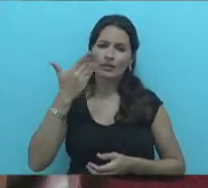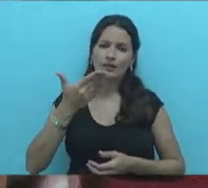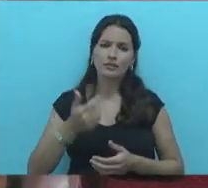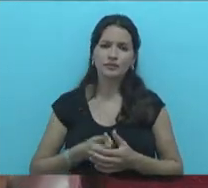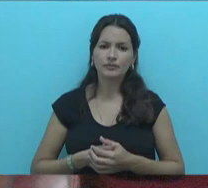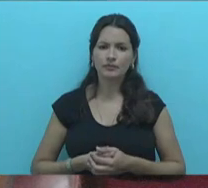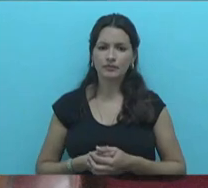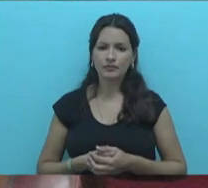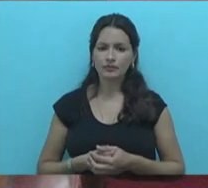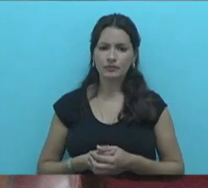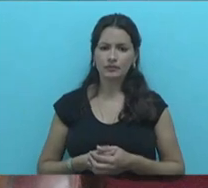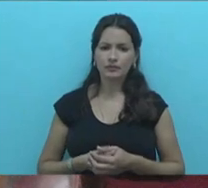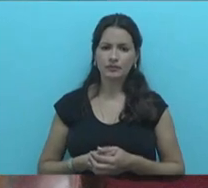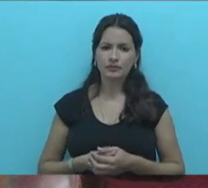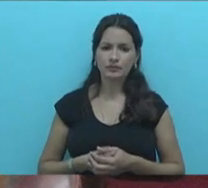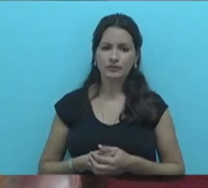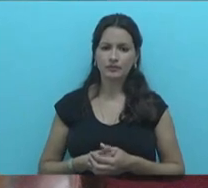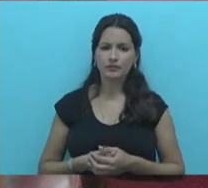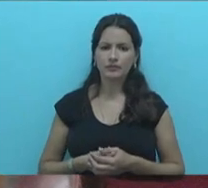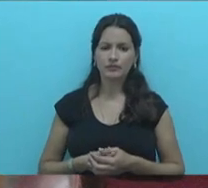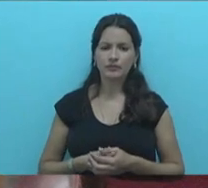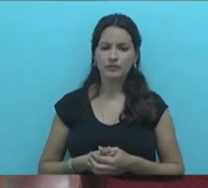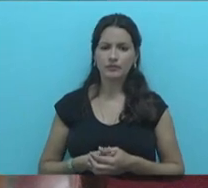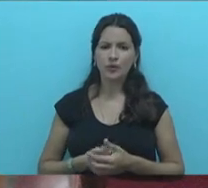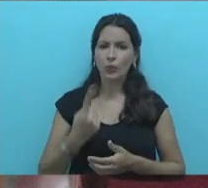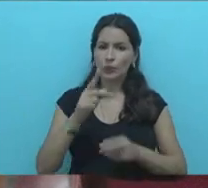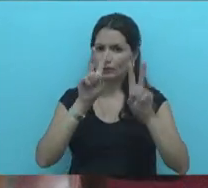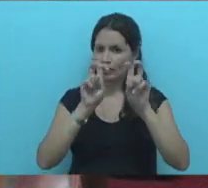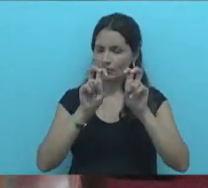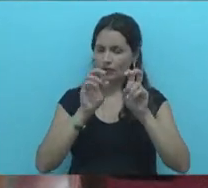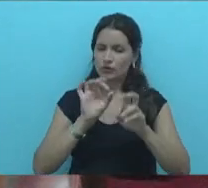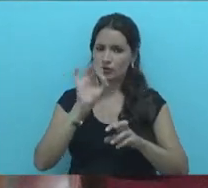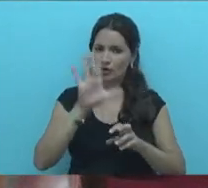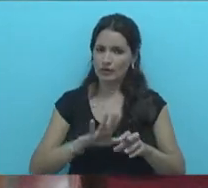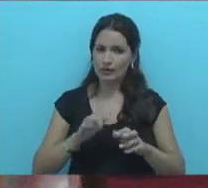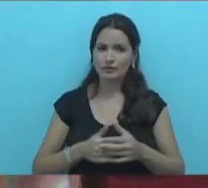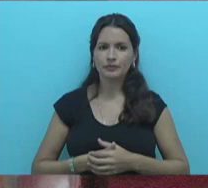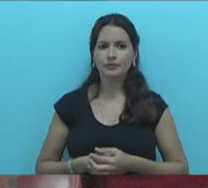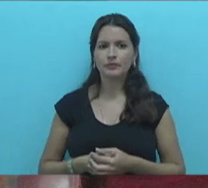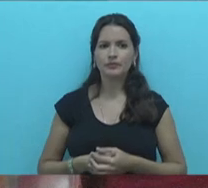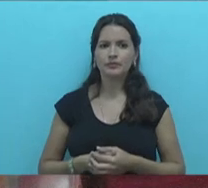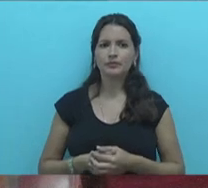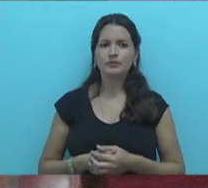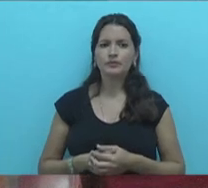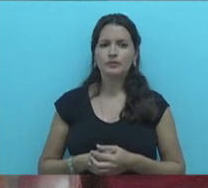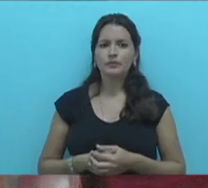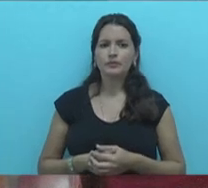los otros temas al diputado del FRADE. Mire, creo